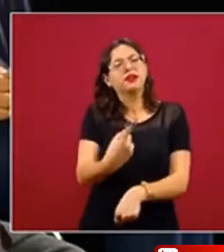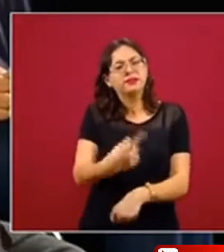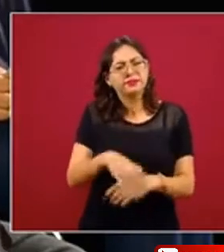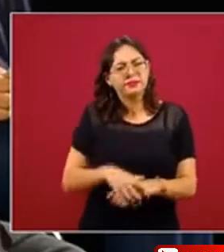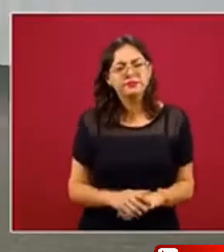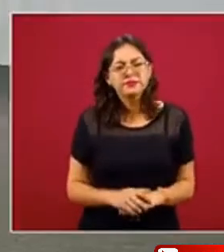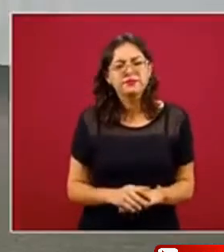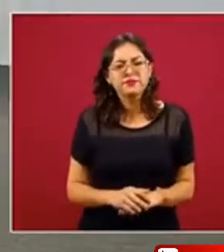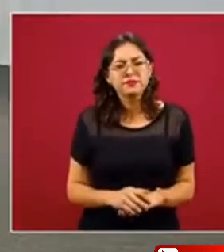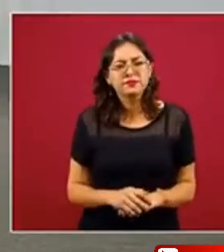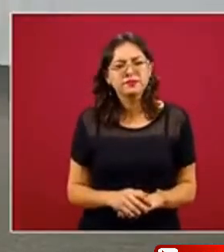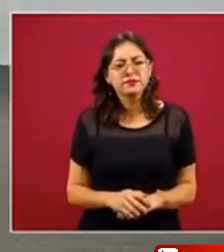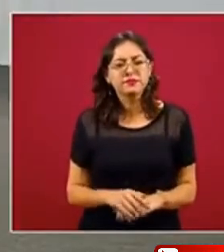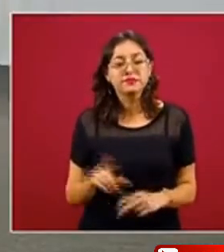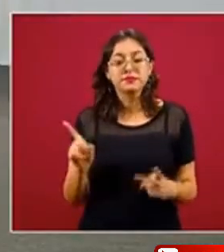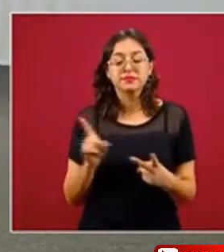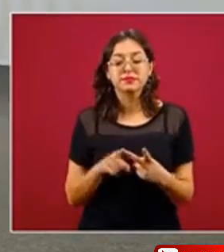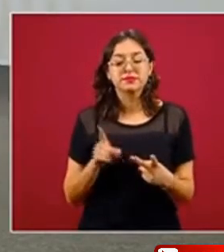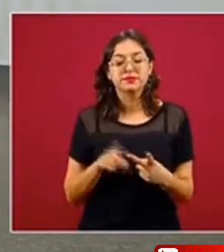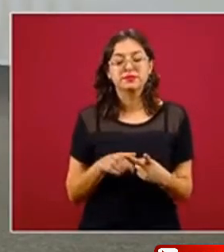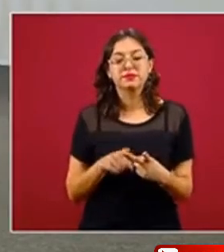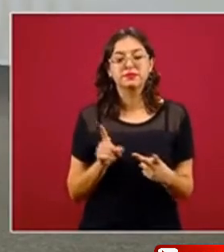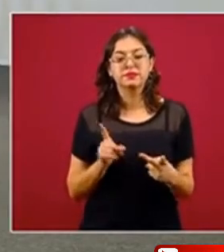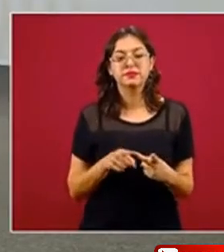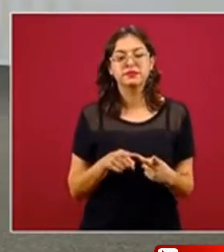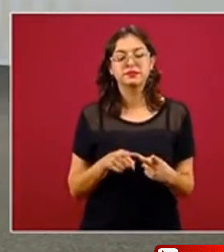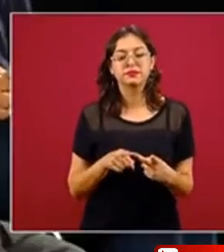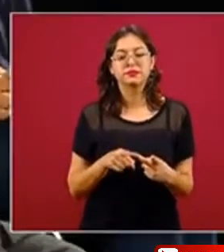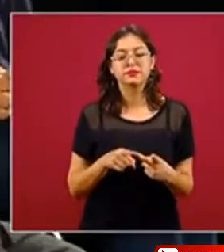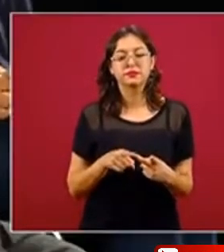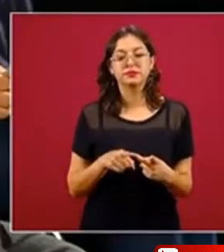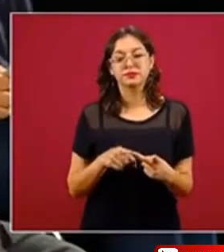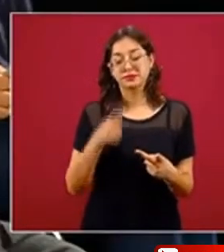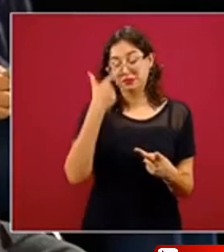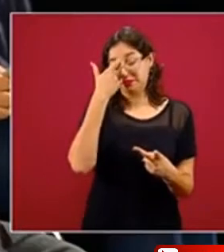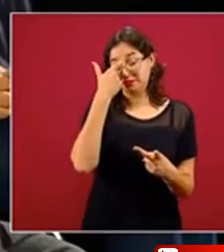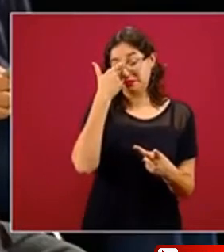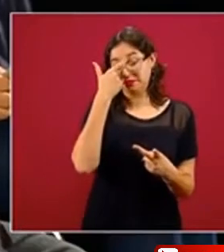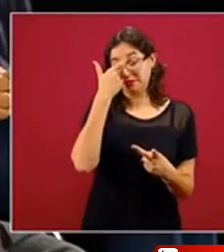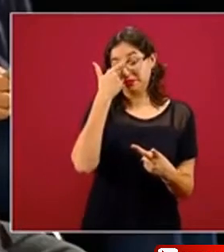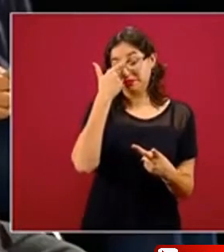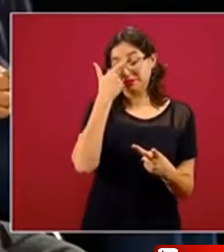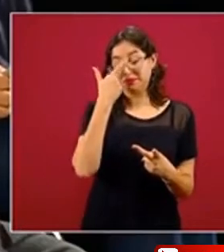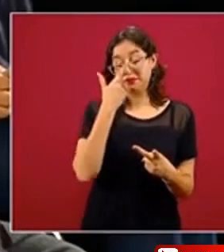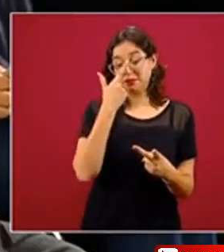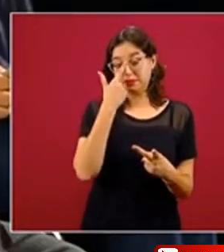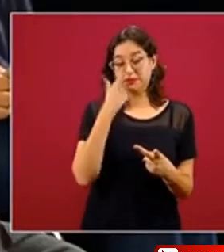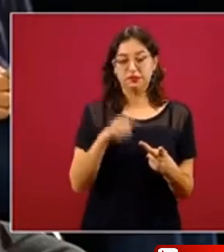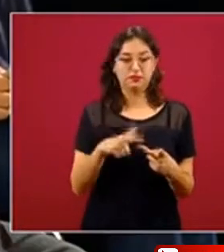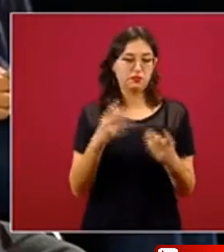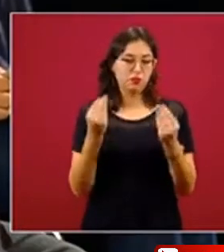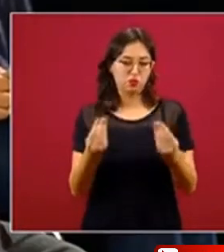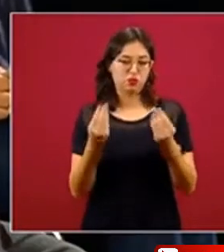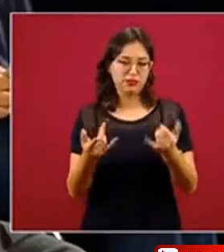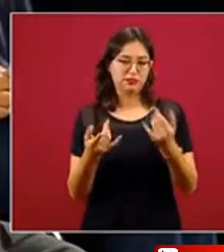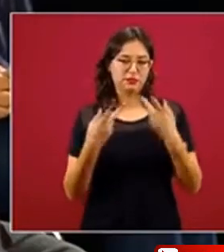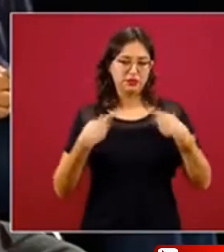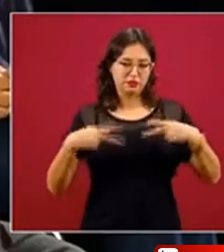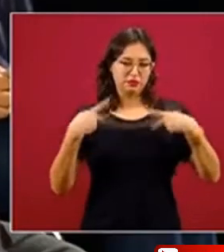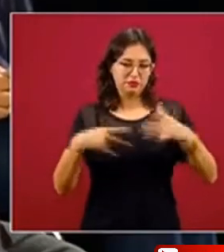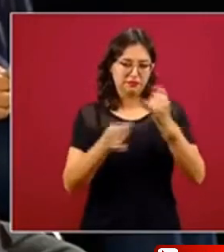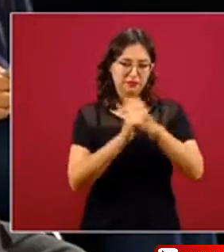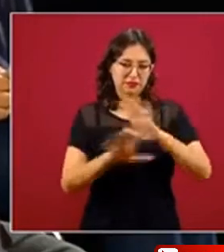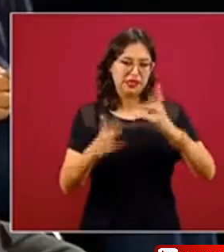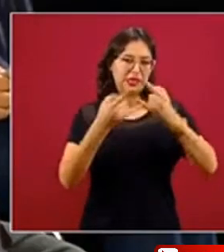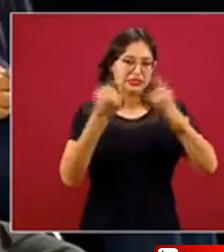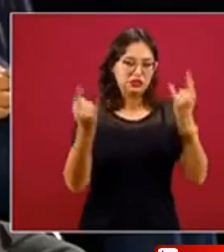Y la otra, hay muchos testimonios que obviamente nos llegan a los medios de comunicación de personas que han